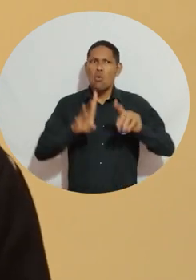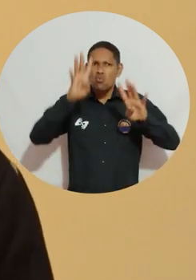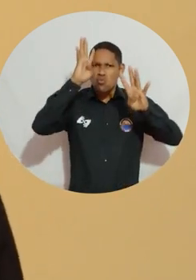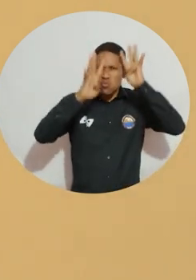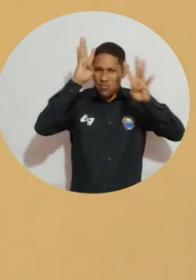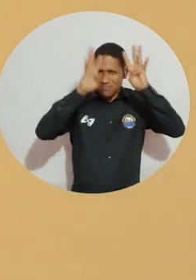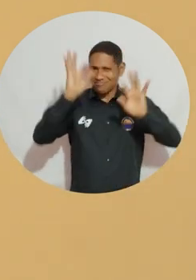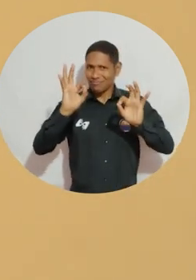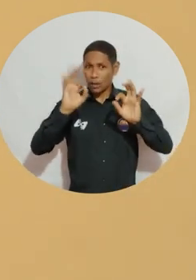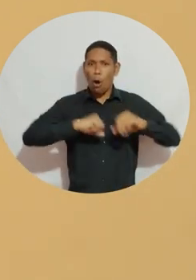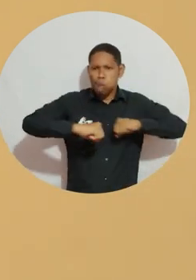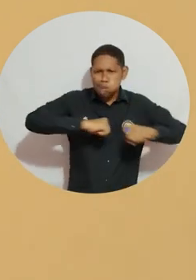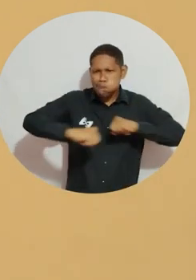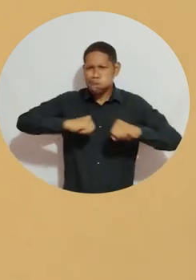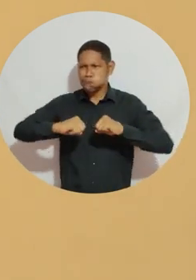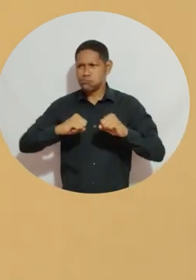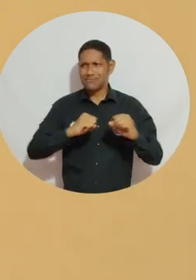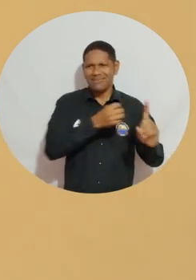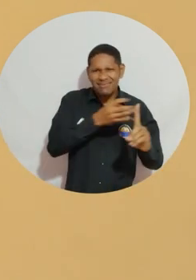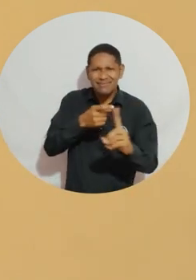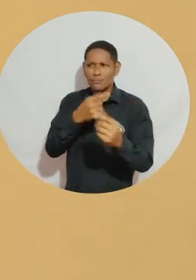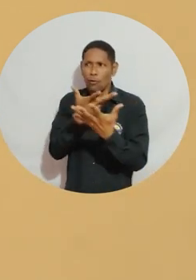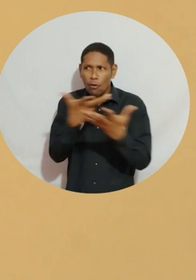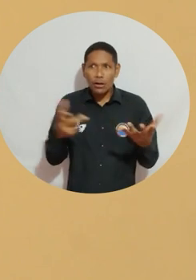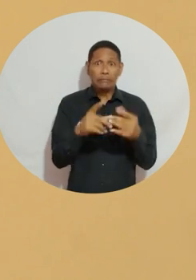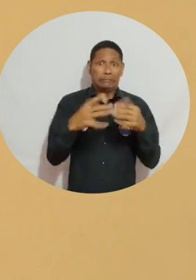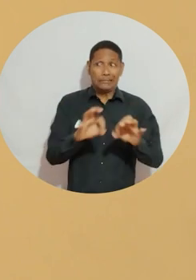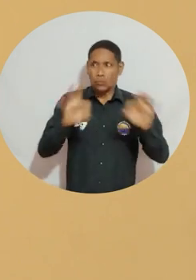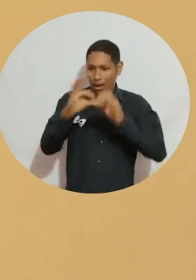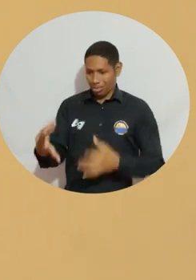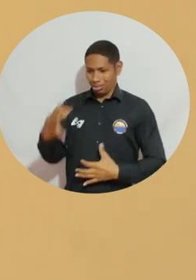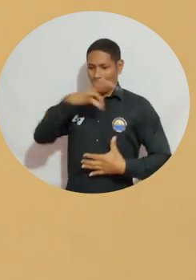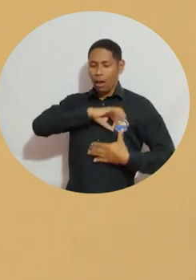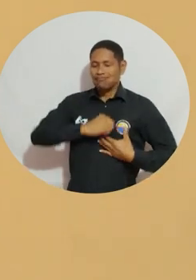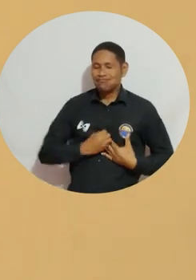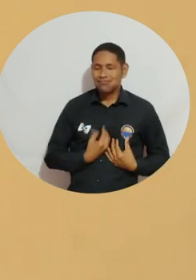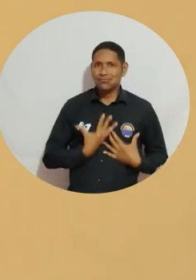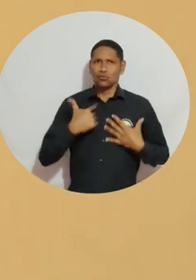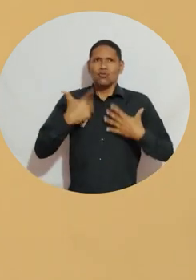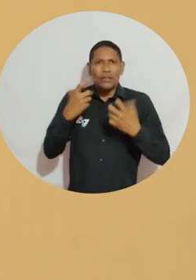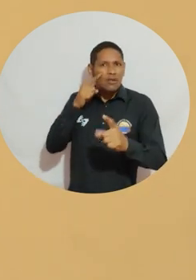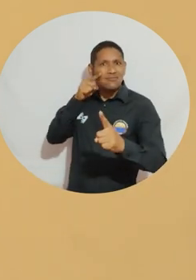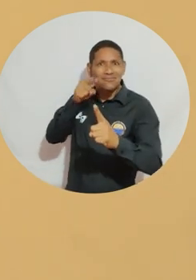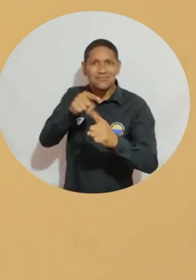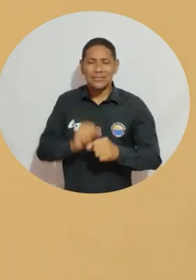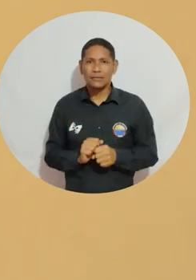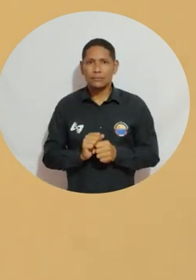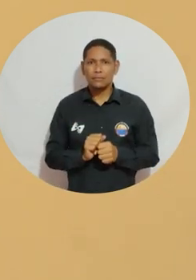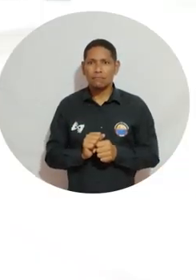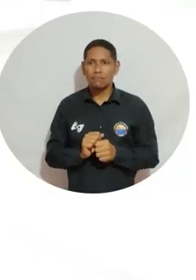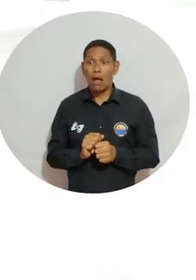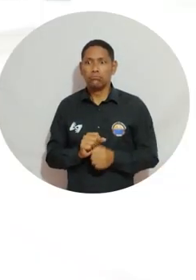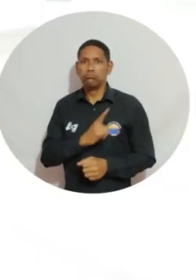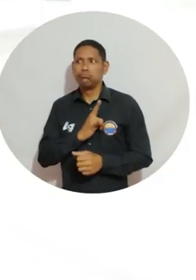más que todo, y pues este tipo de eventos, este tipo de actividades, pues nos dan esa semilla que nos ayuda a descubrir lo que queremos